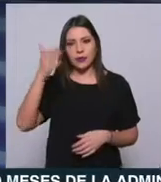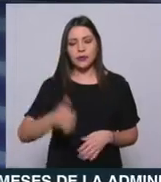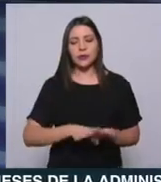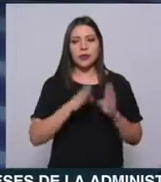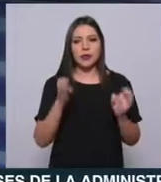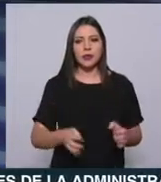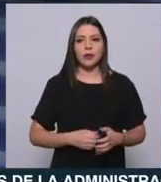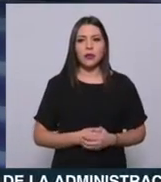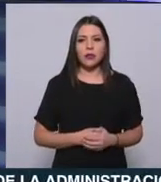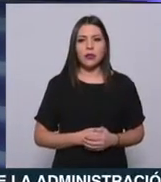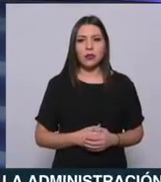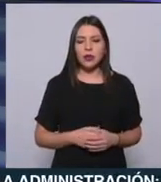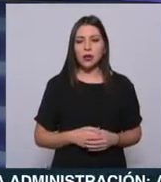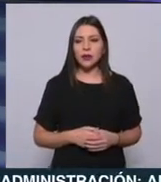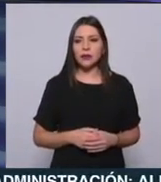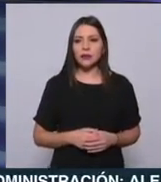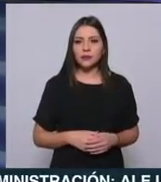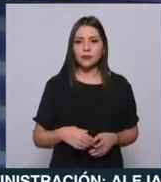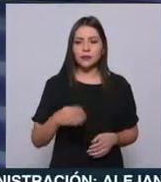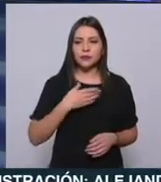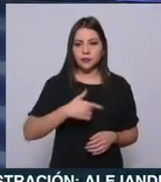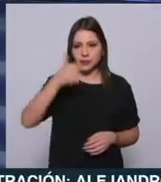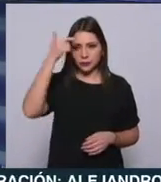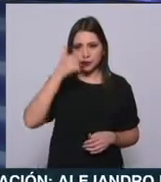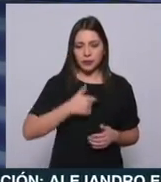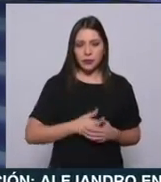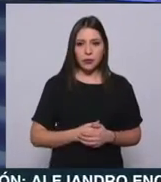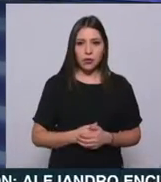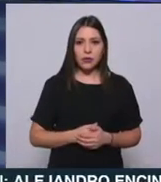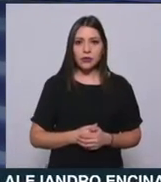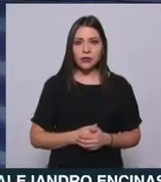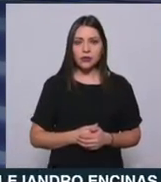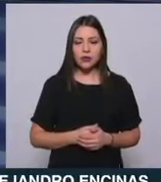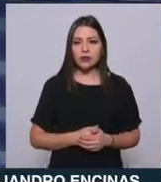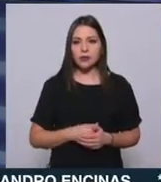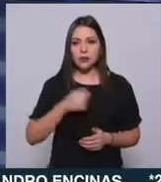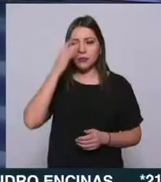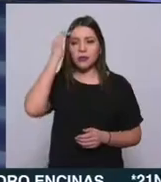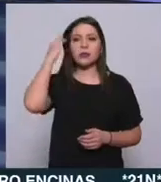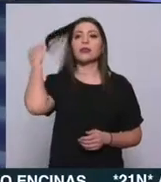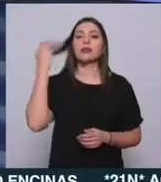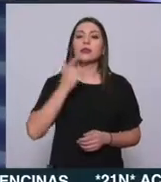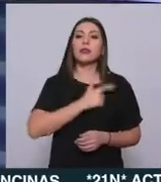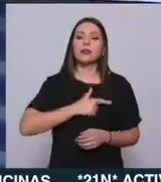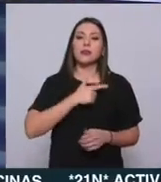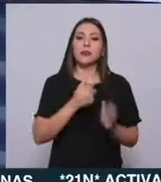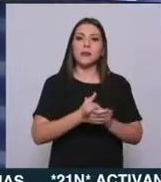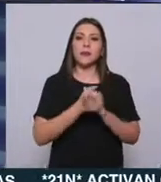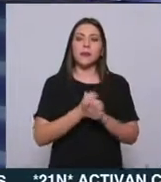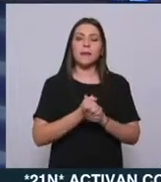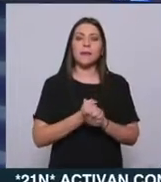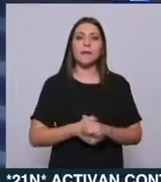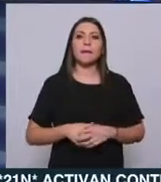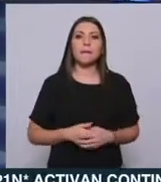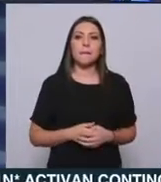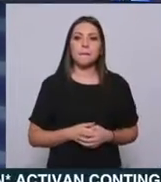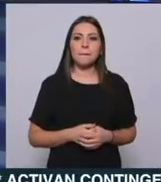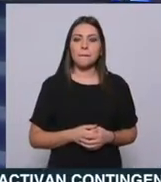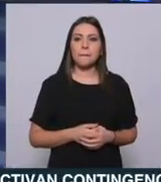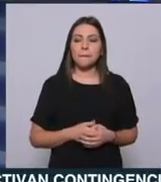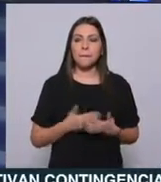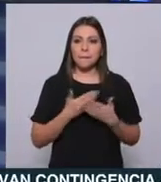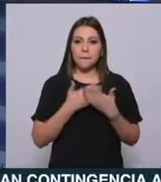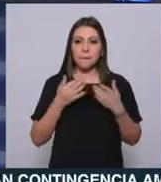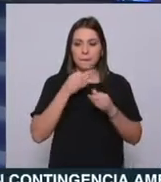¿Cómo está? Buenas noches, Juan Feli. Gracias por hablar. Un gusto saludarla. Maestra, pues esta campaña que presenta